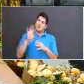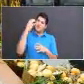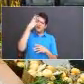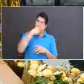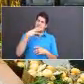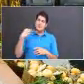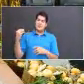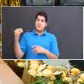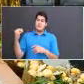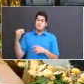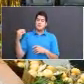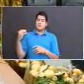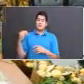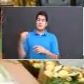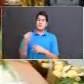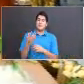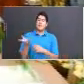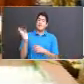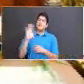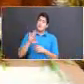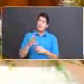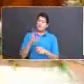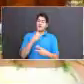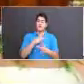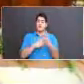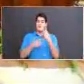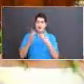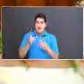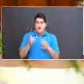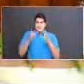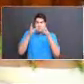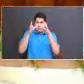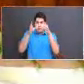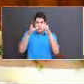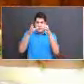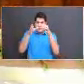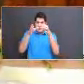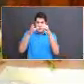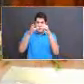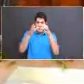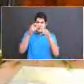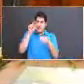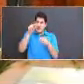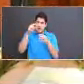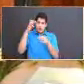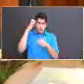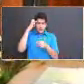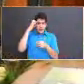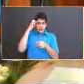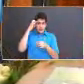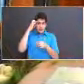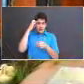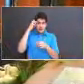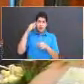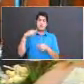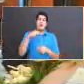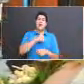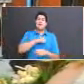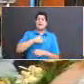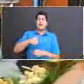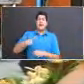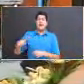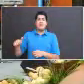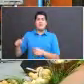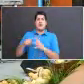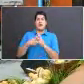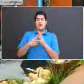Y luego viene a posicionarse esos pensamientos en el alma. Y empiezan